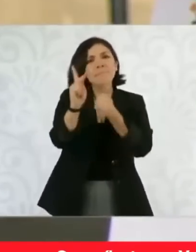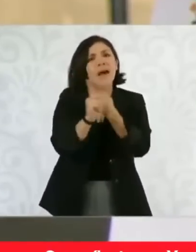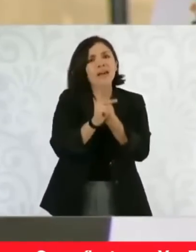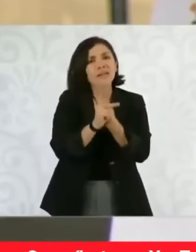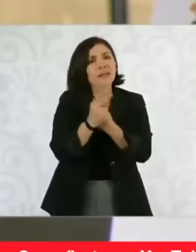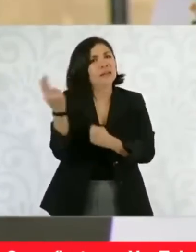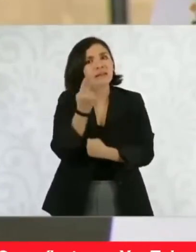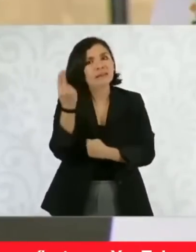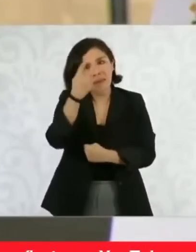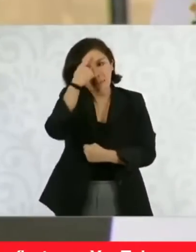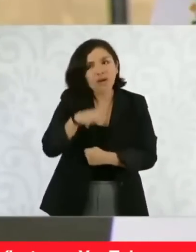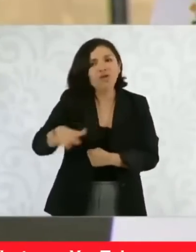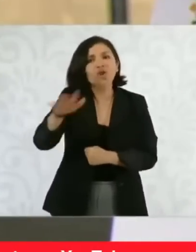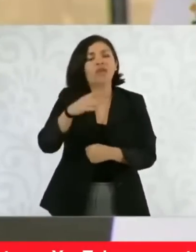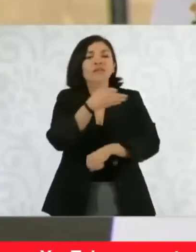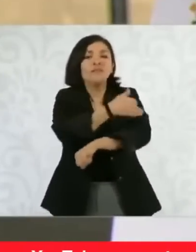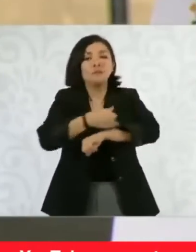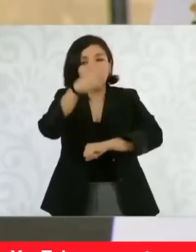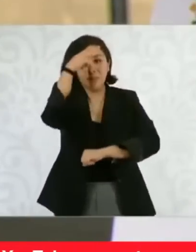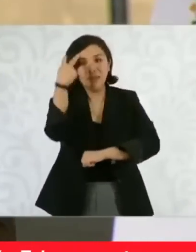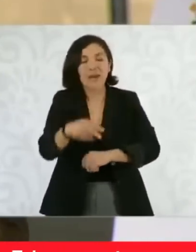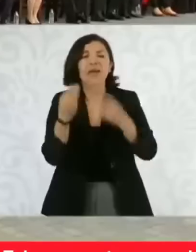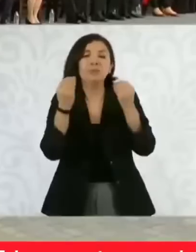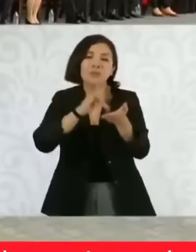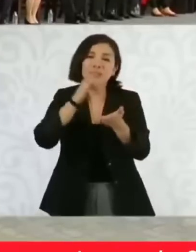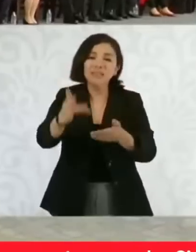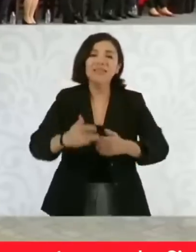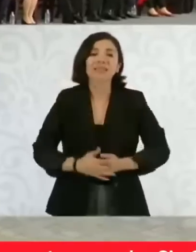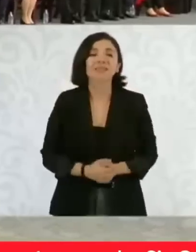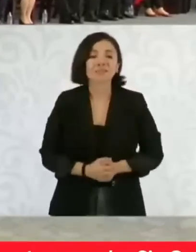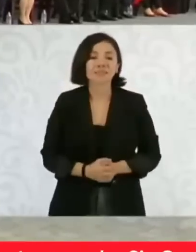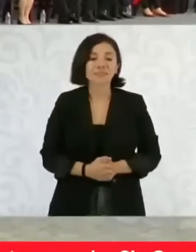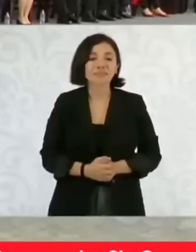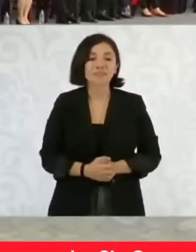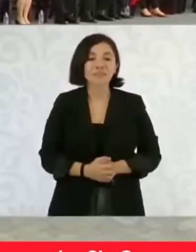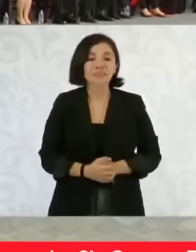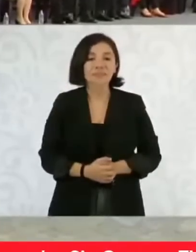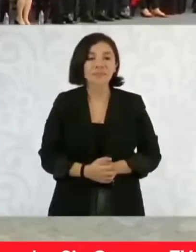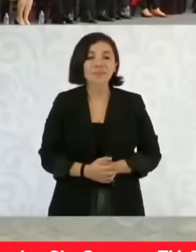merecen las familias mexicanas. Muchas gracias.